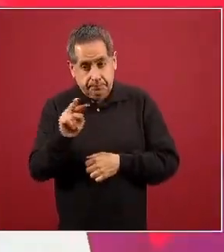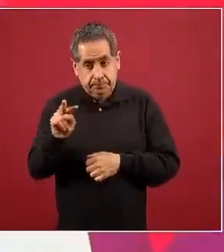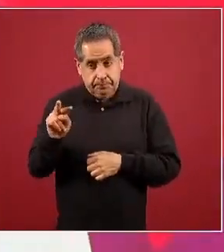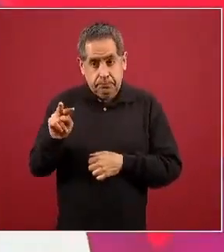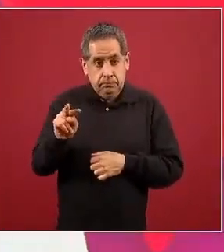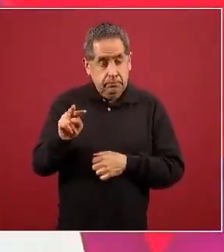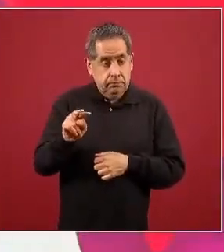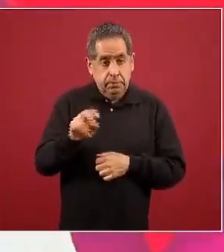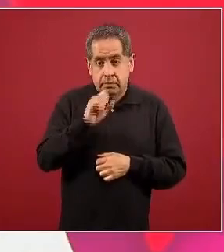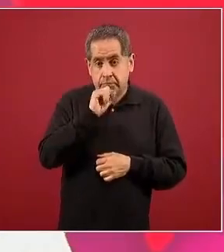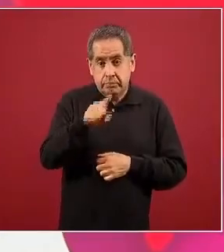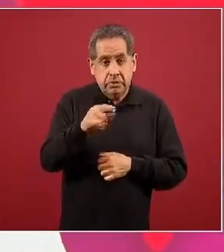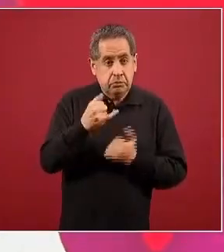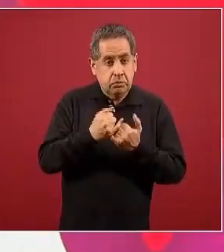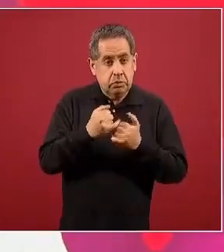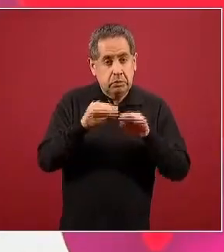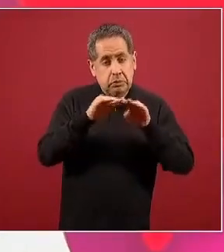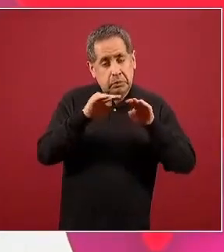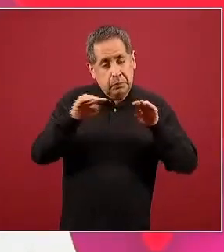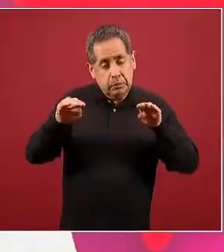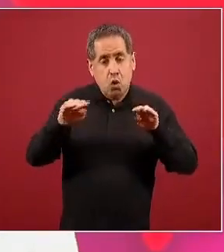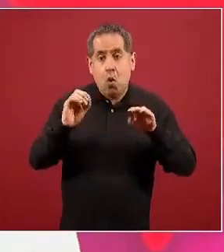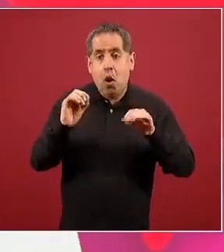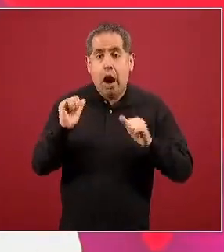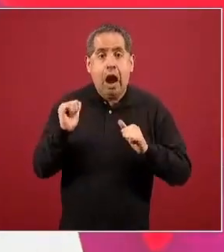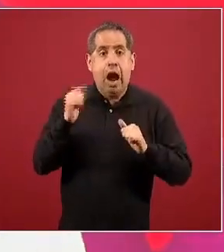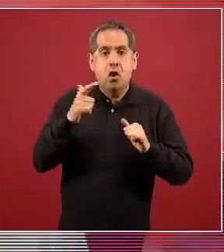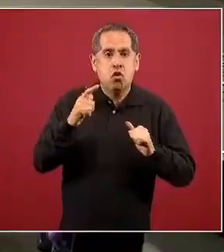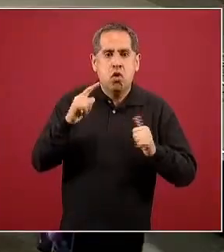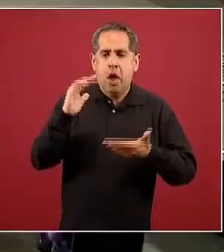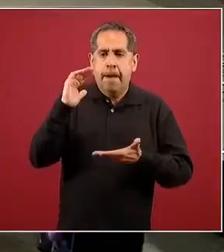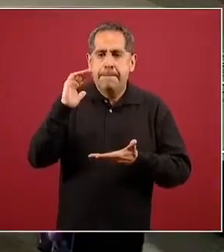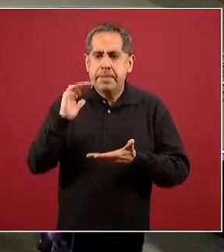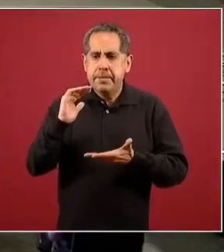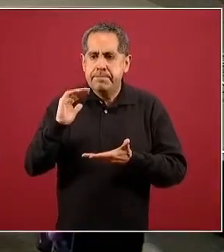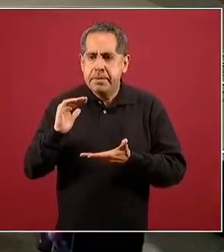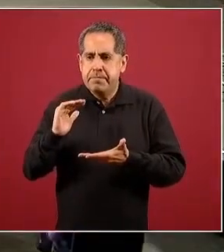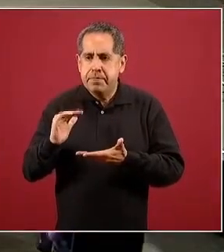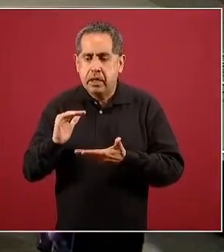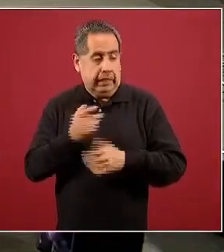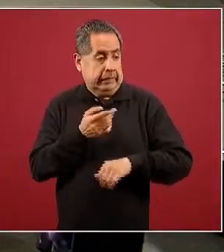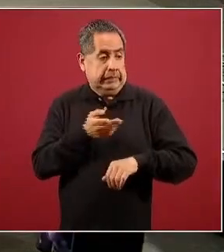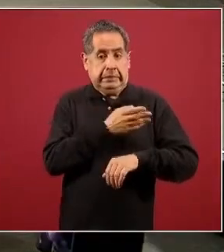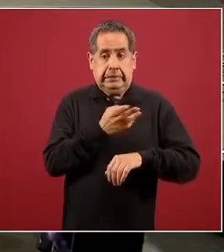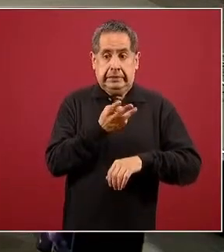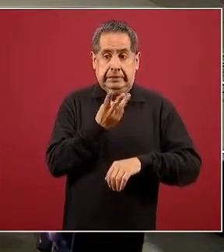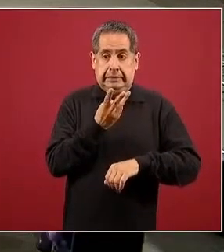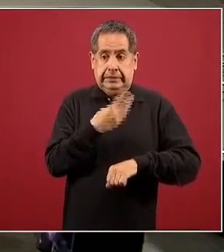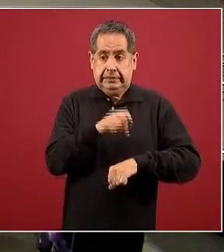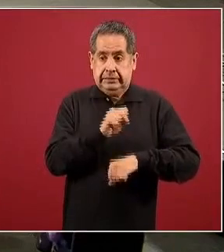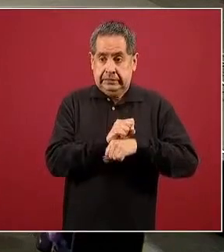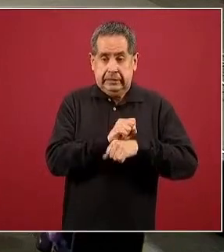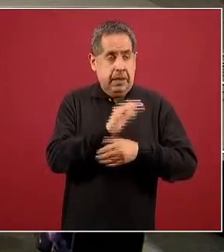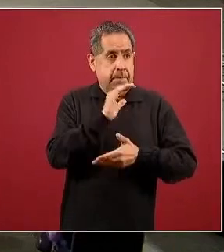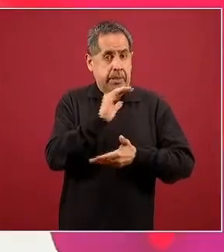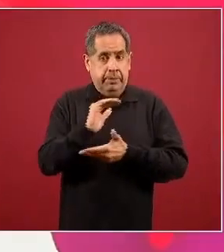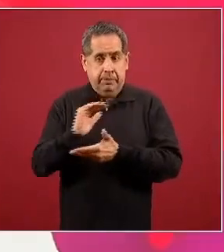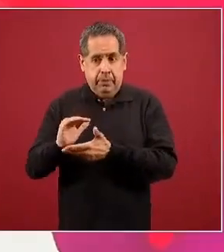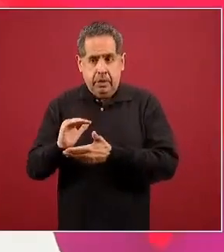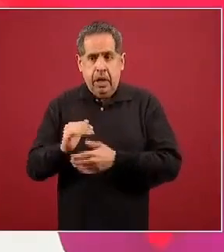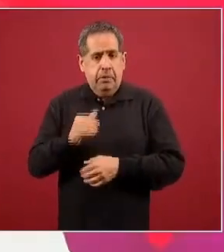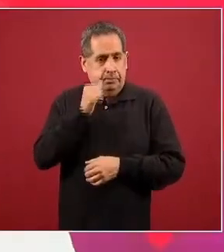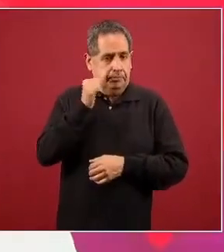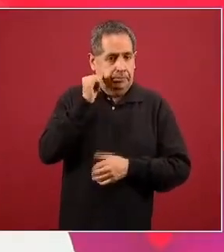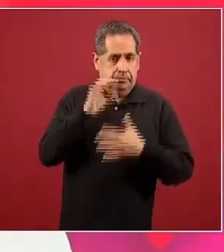en meseta o a la baja de al menos en las últimas 3 semanas. Ayer comentamos las que tenían